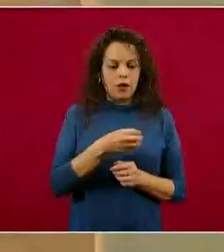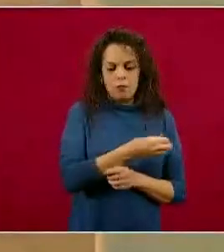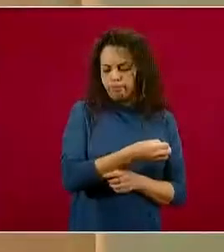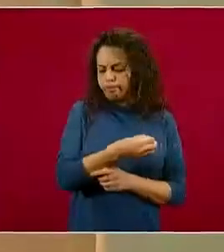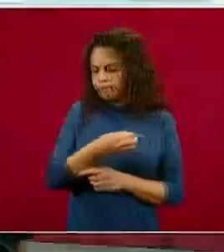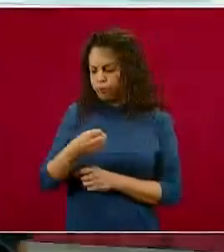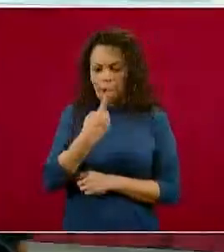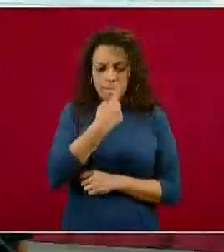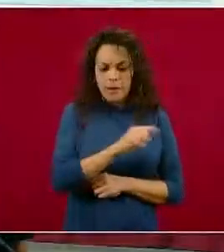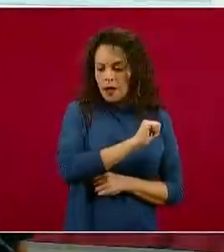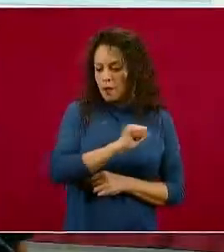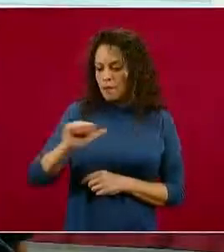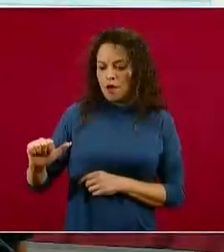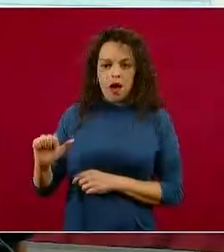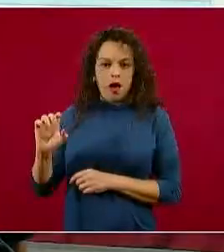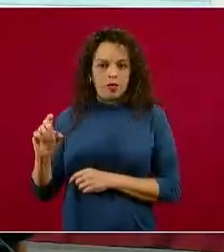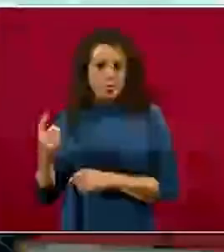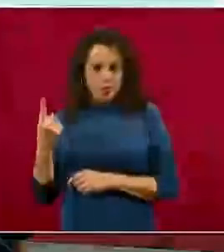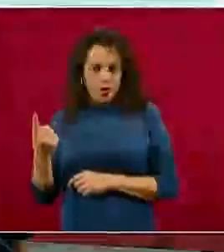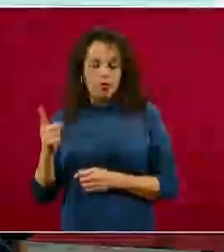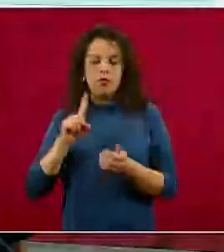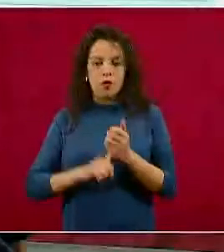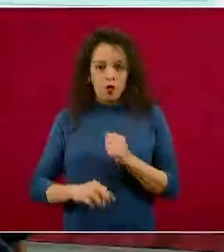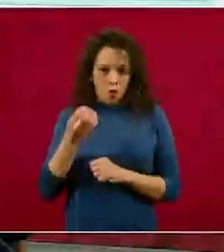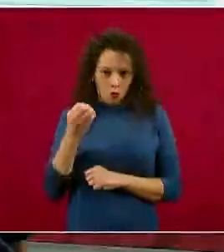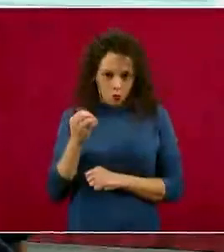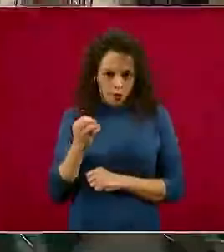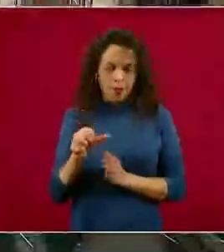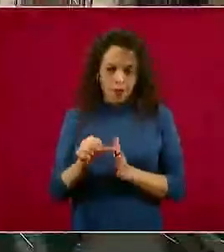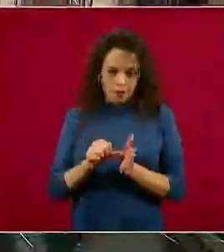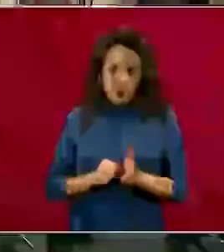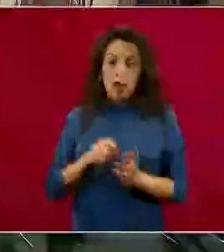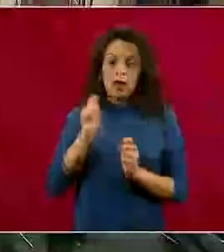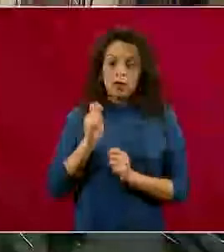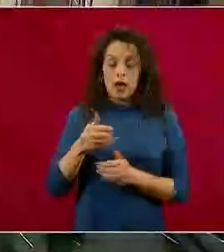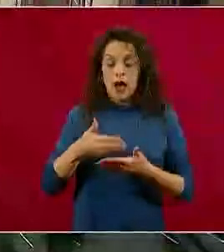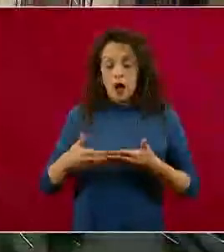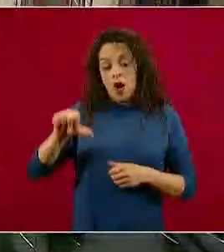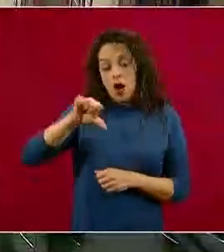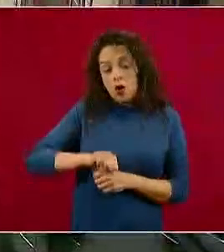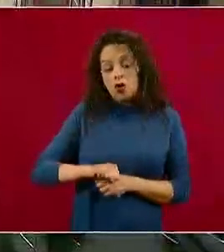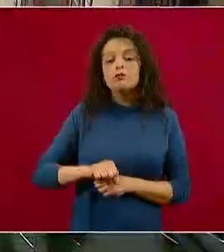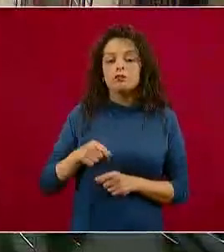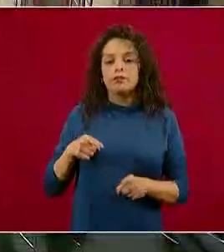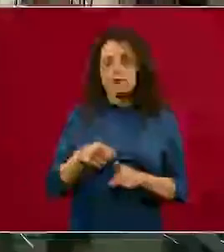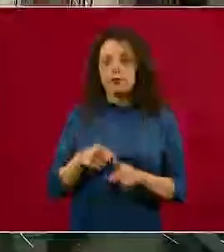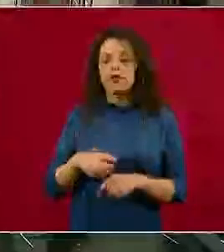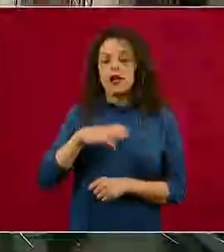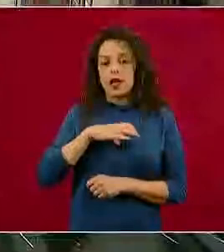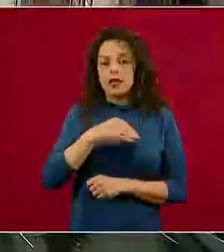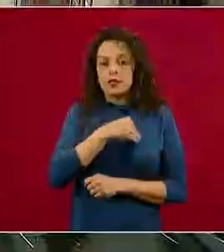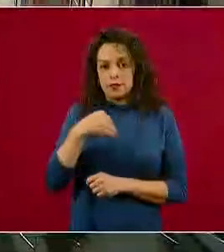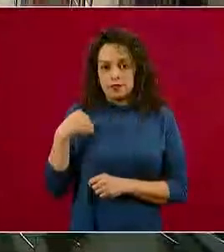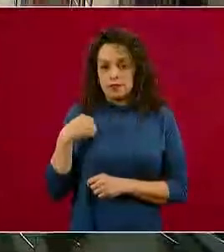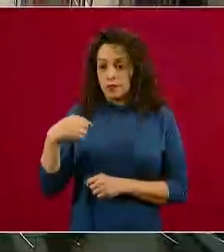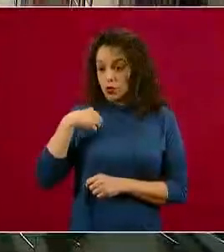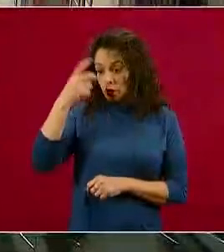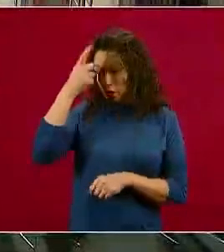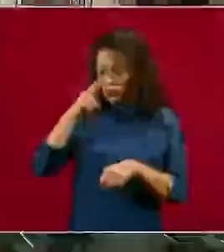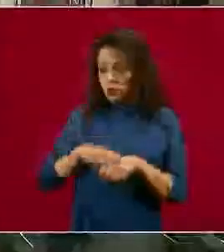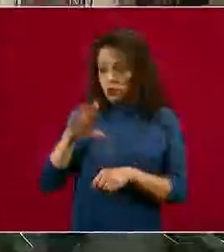específico de cáncer de mama. Ahora, vengo yo a hablar de esto, yo siendo director del SENAPRESE,